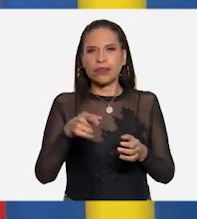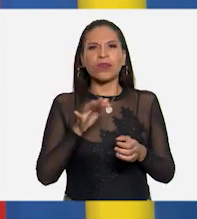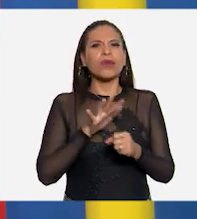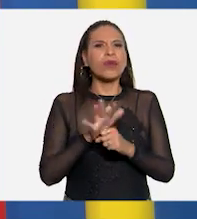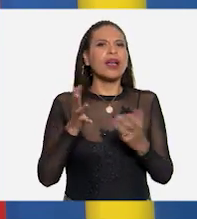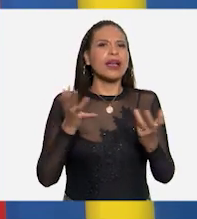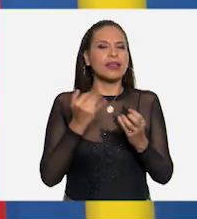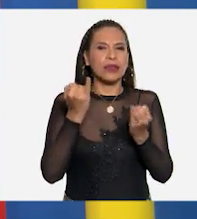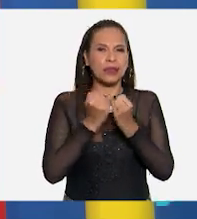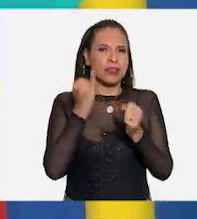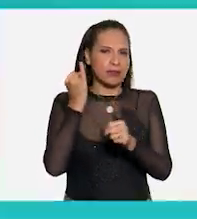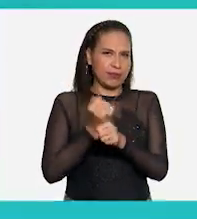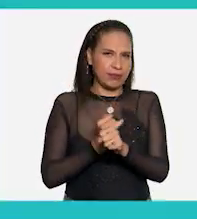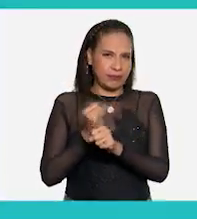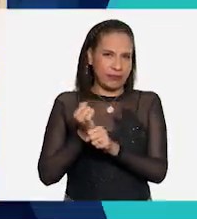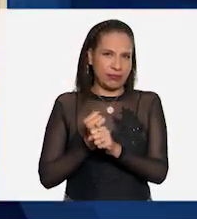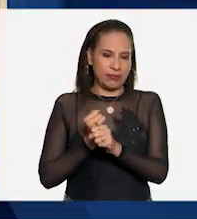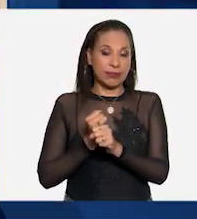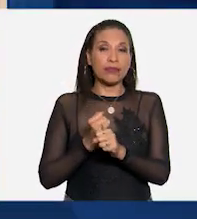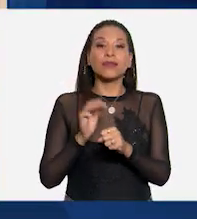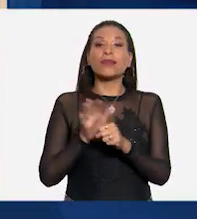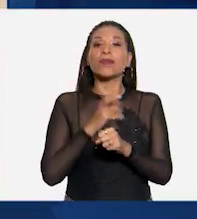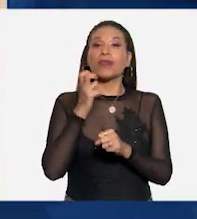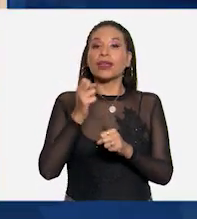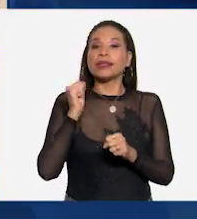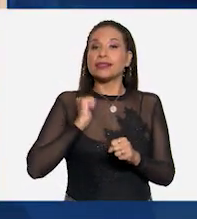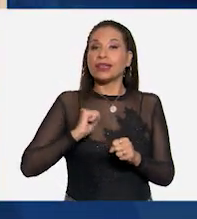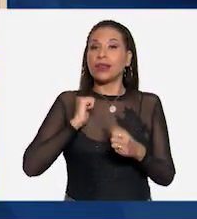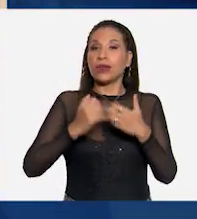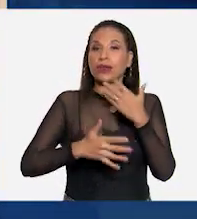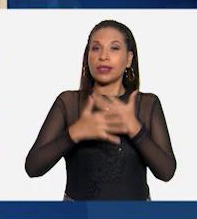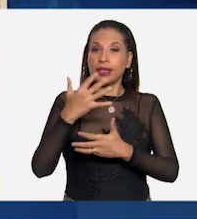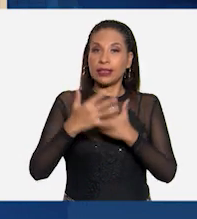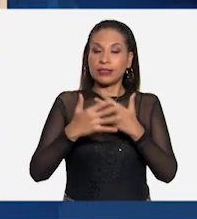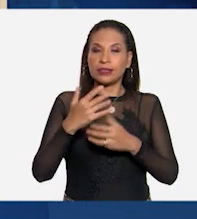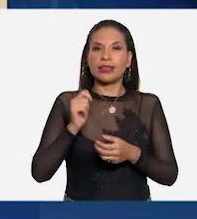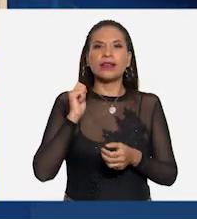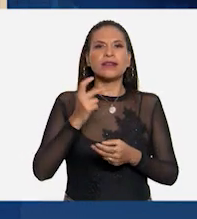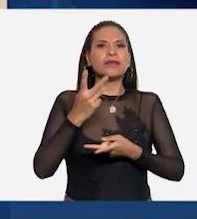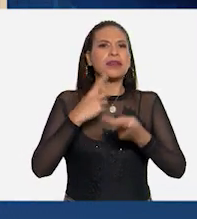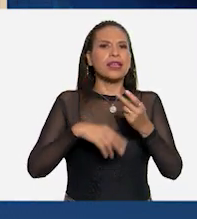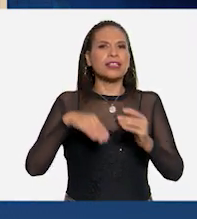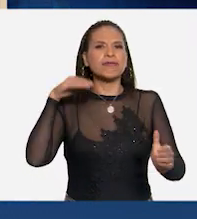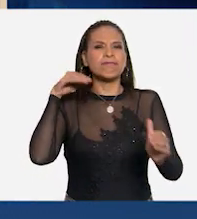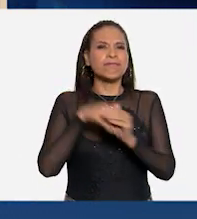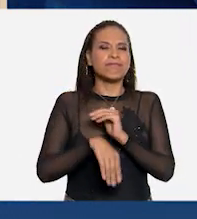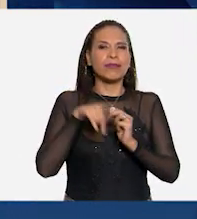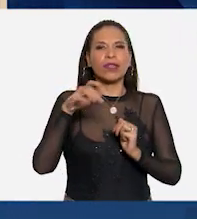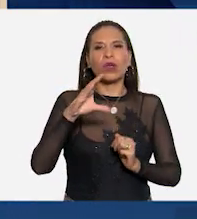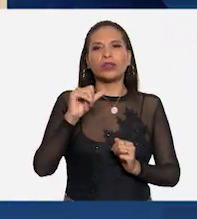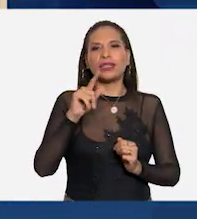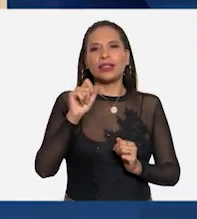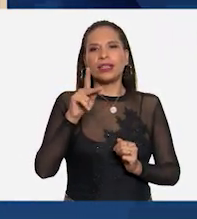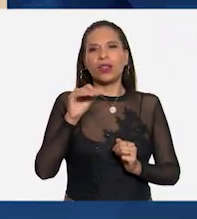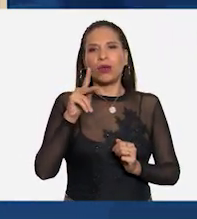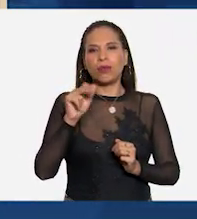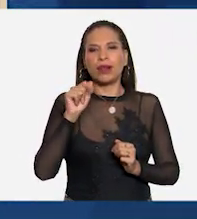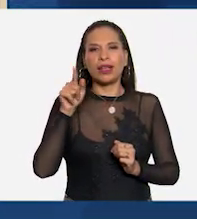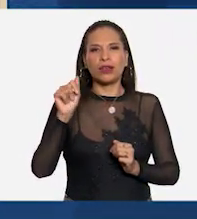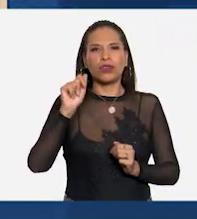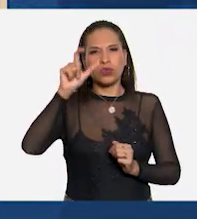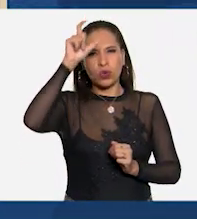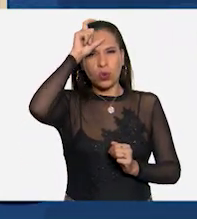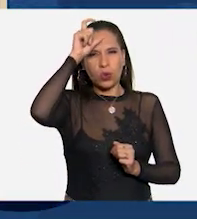fue también de exploraciones. Y es que en el siglo XV, a raíz de la caída de Constantinopla, a manos de los